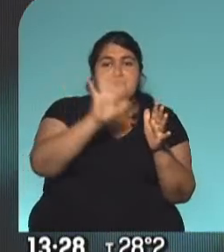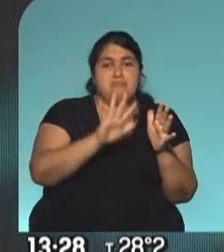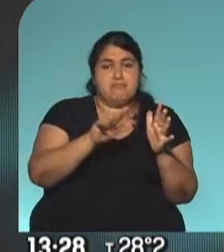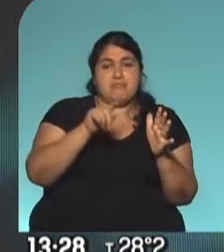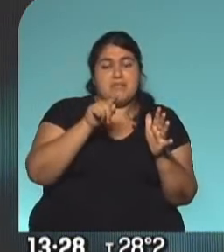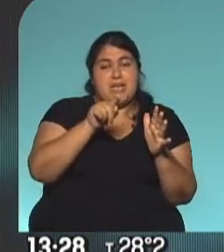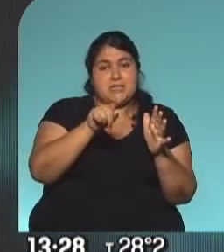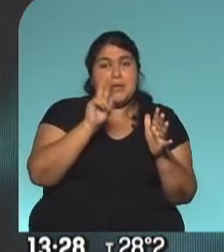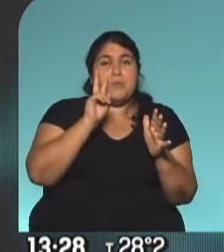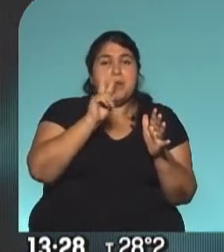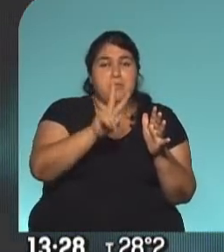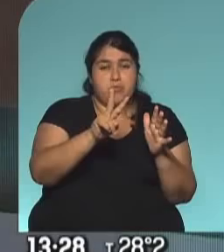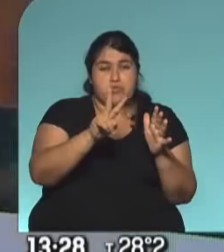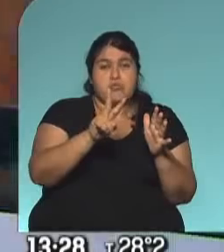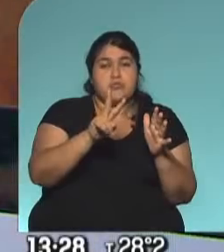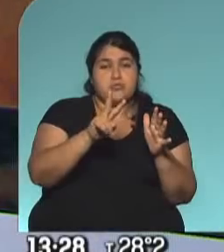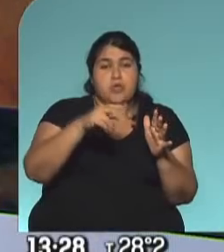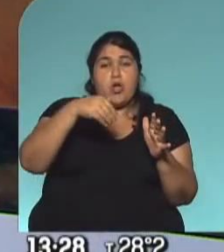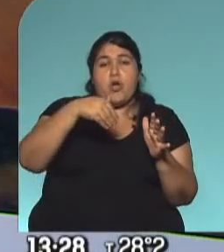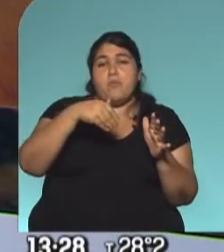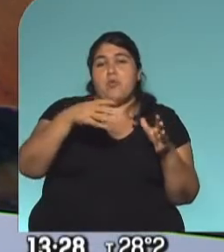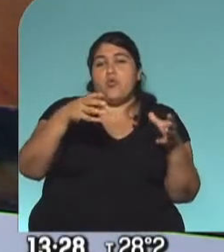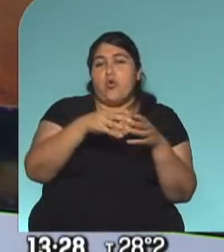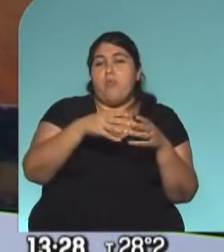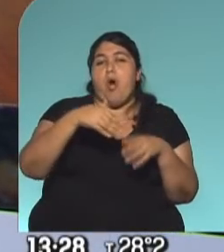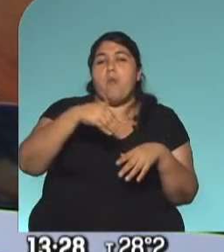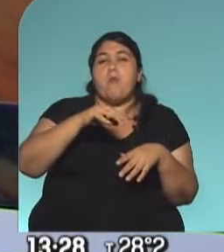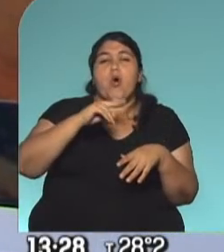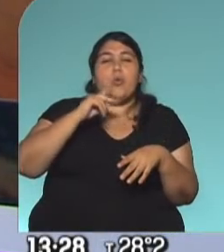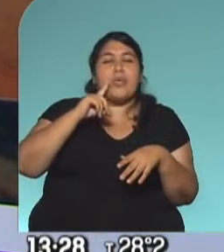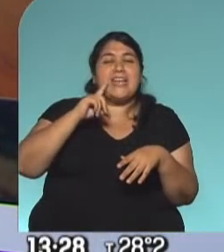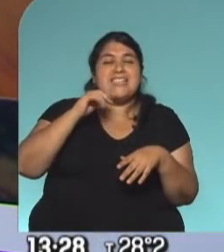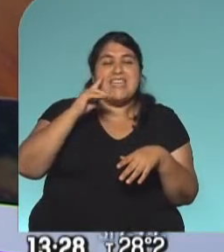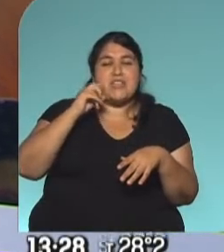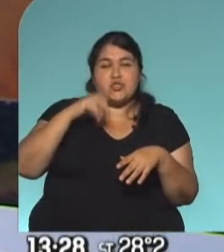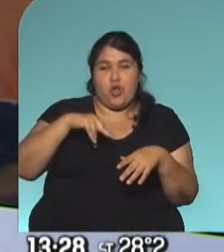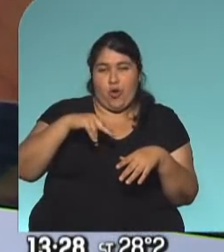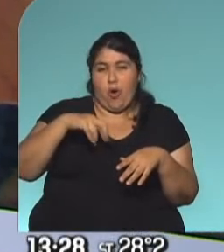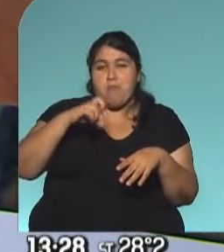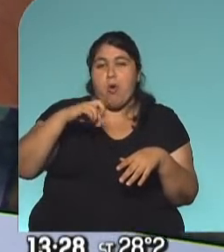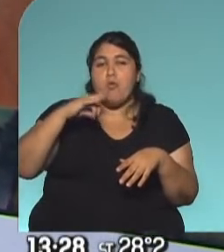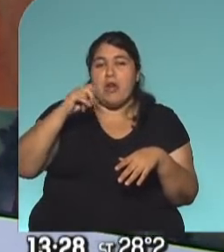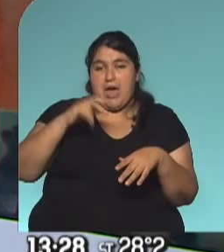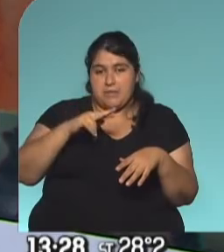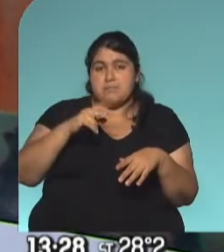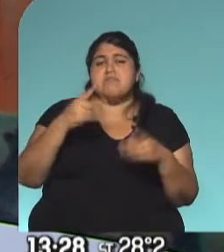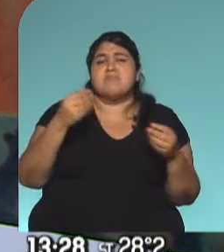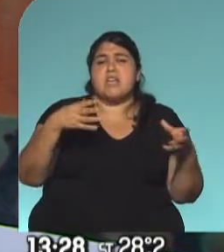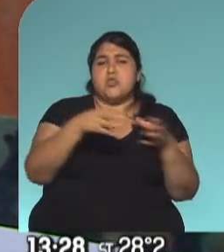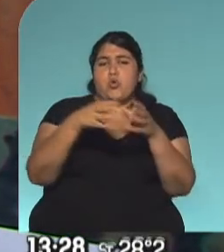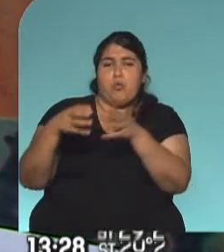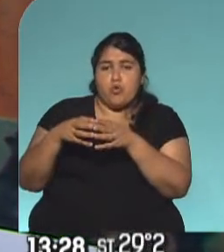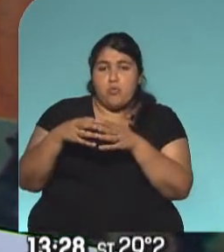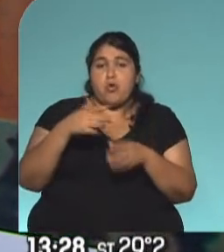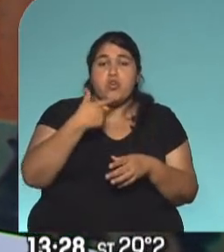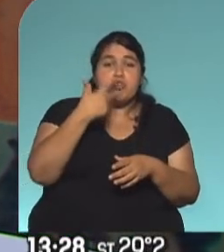este caso, vemos las Fuerzas de Movilización Popular, una coalición de 40 milicias chiitas y sunitas